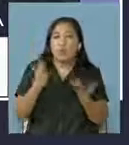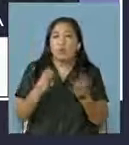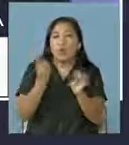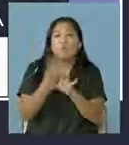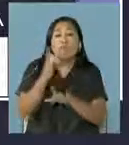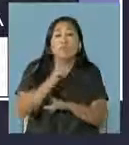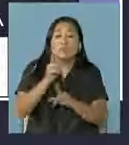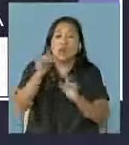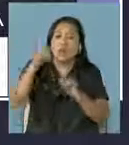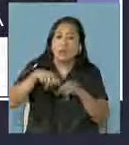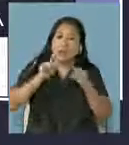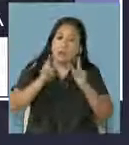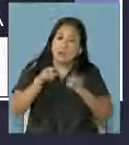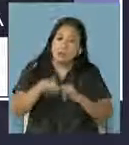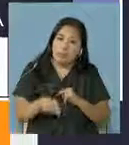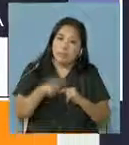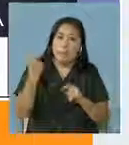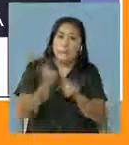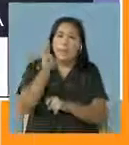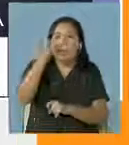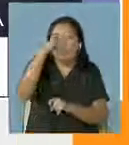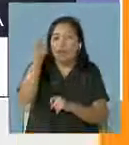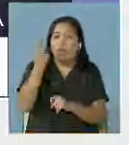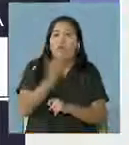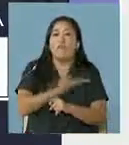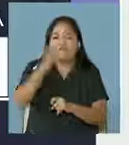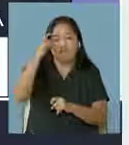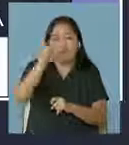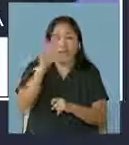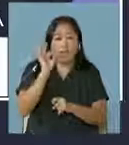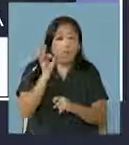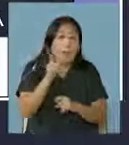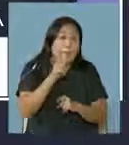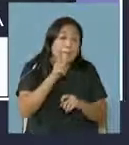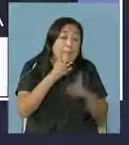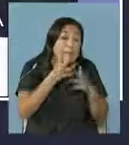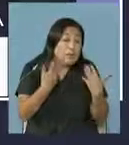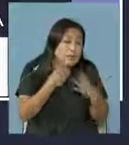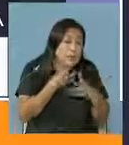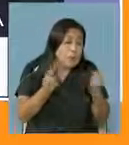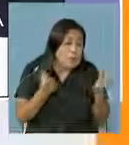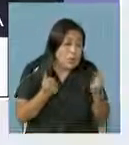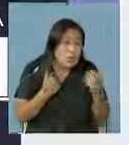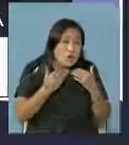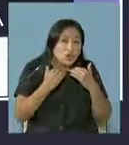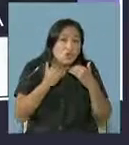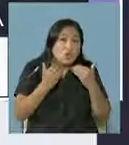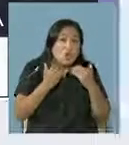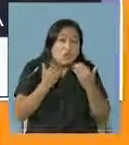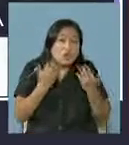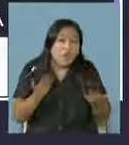liga profesional y ahora también con la primera nacional con ferrocarril oeste o sea Nico pod ir finalizando o sea no hay ni